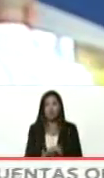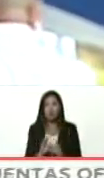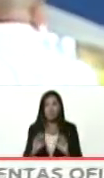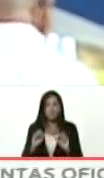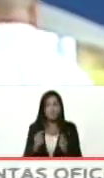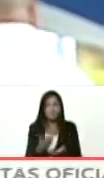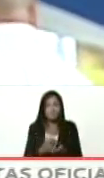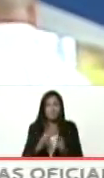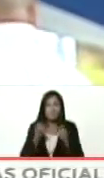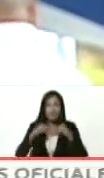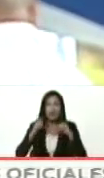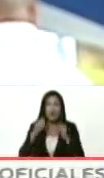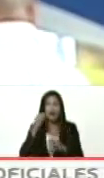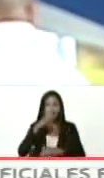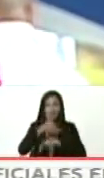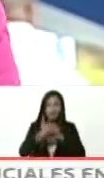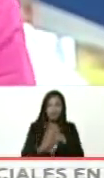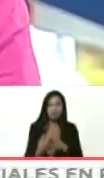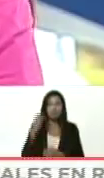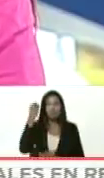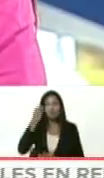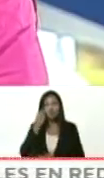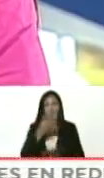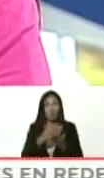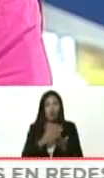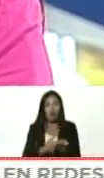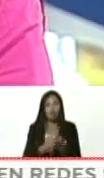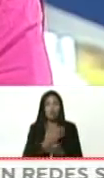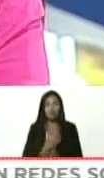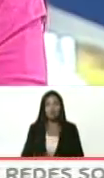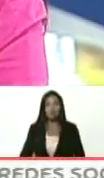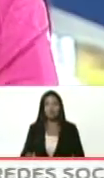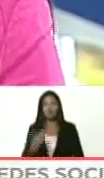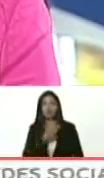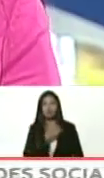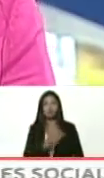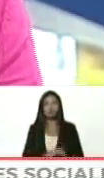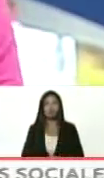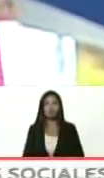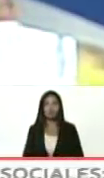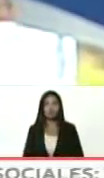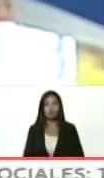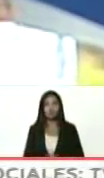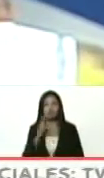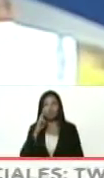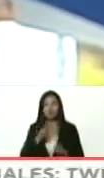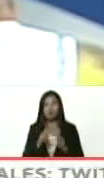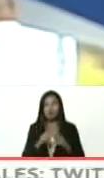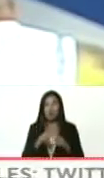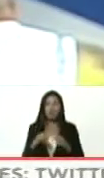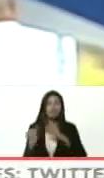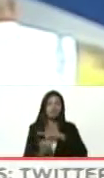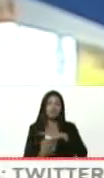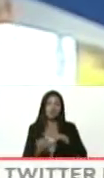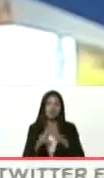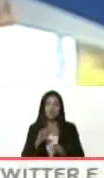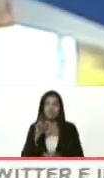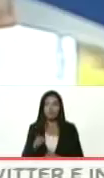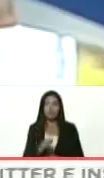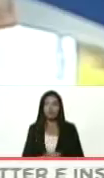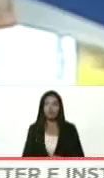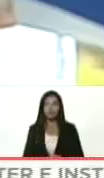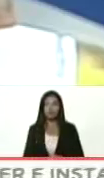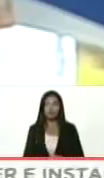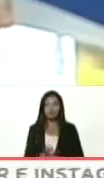preparatoria, es decir, la planificación fue antes de la autoproclamación. Desde el punto de vista institucional, este personaje